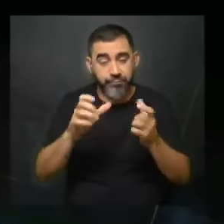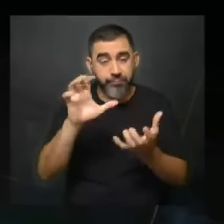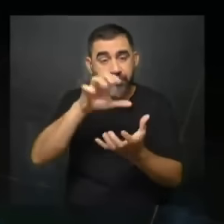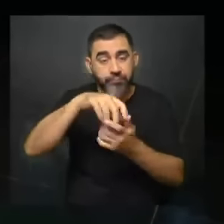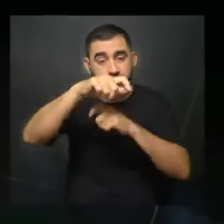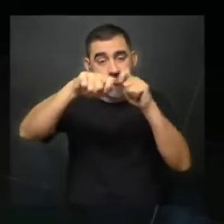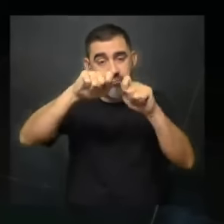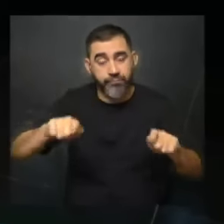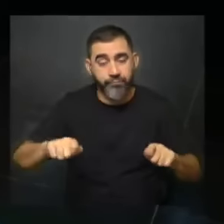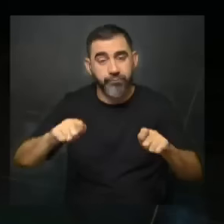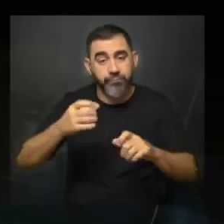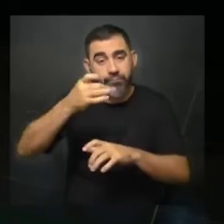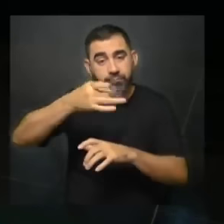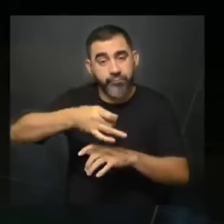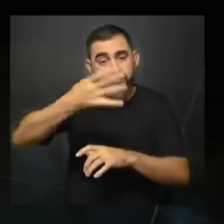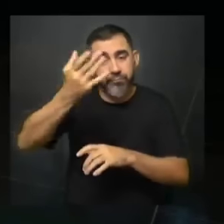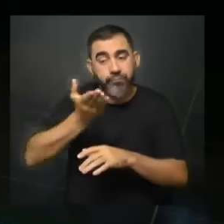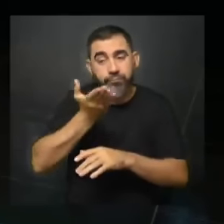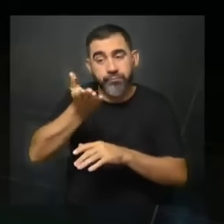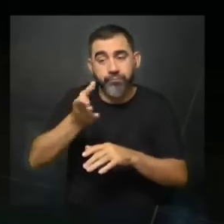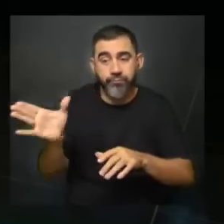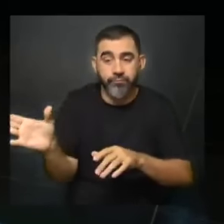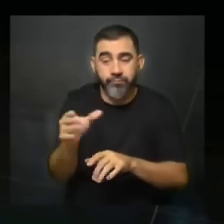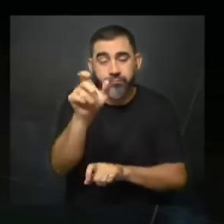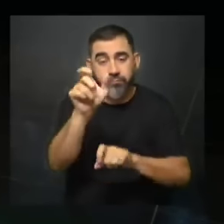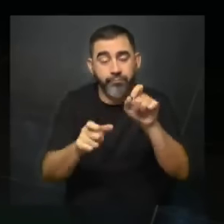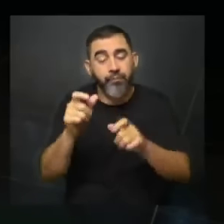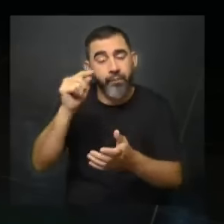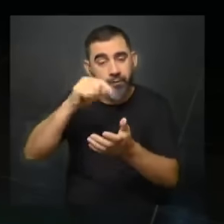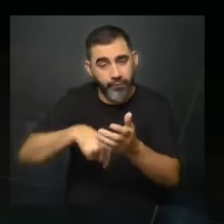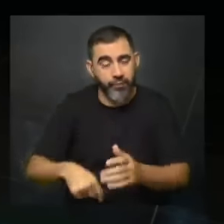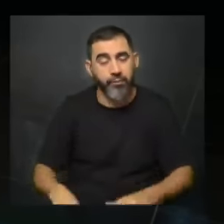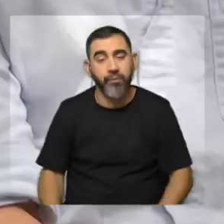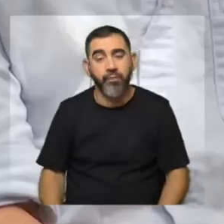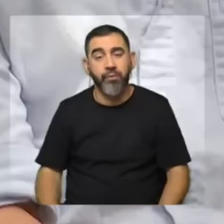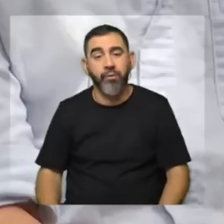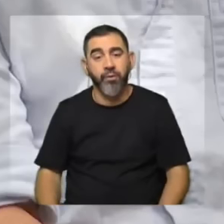pitn y Los profesionales llamaron a toda la ciudadanía a